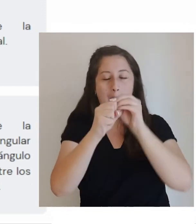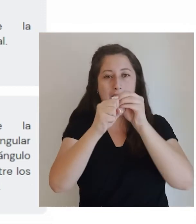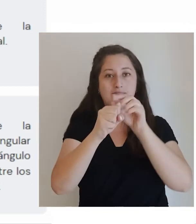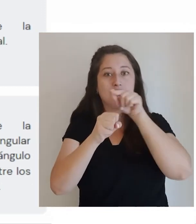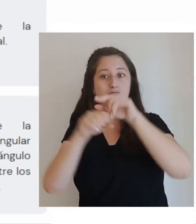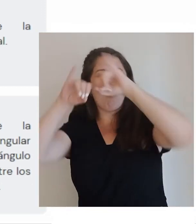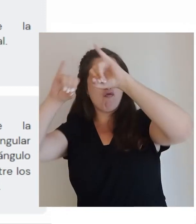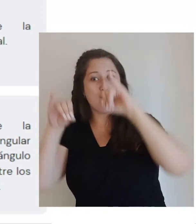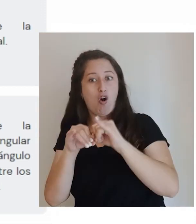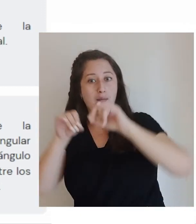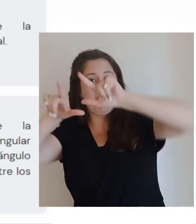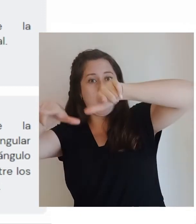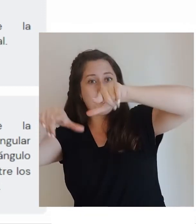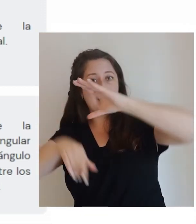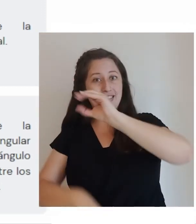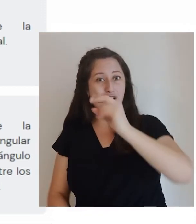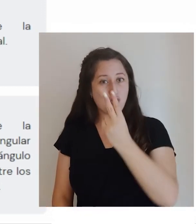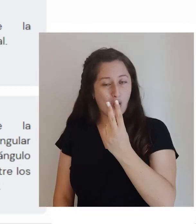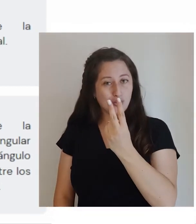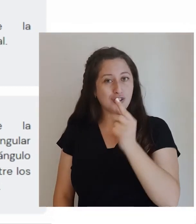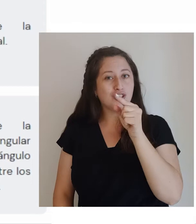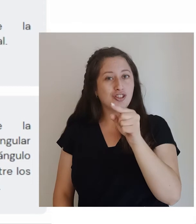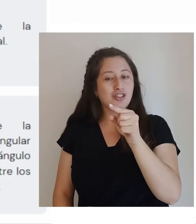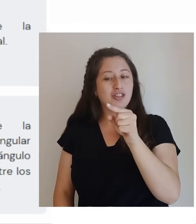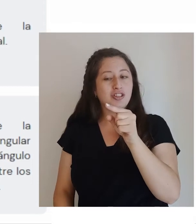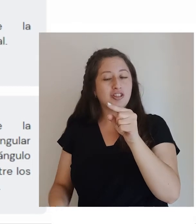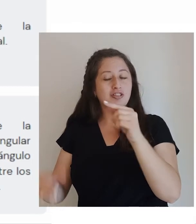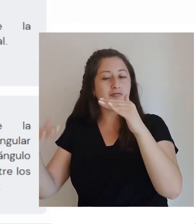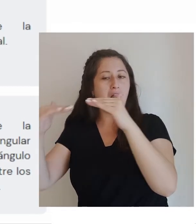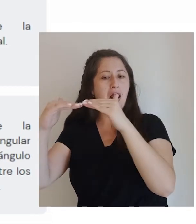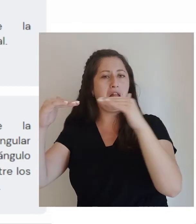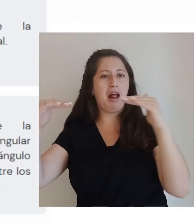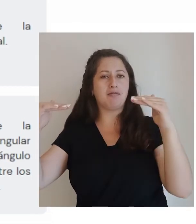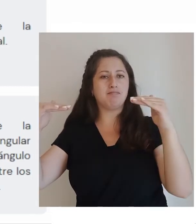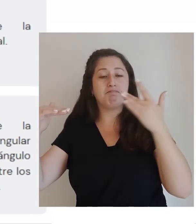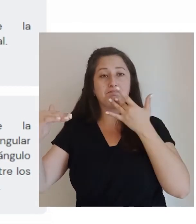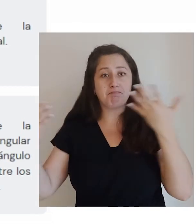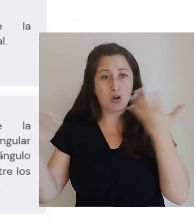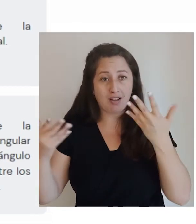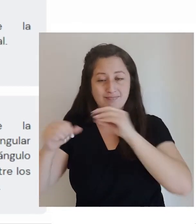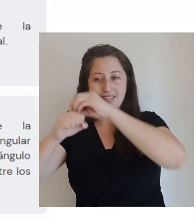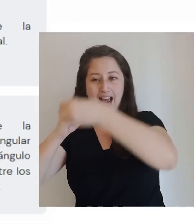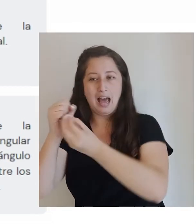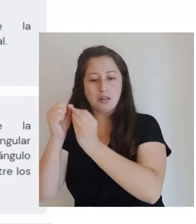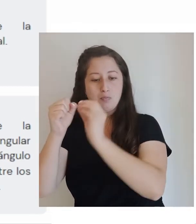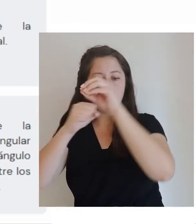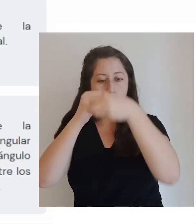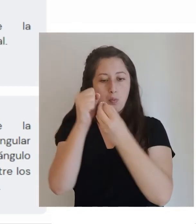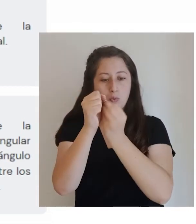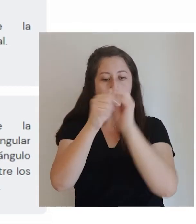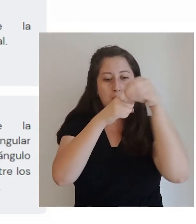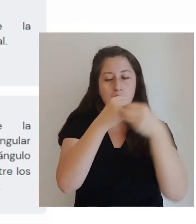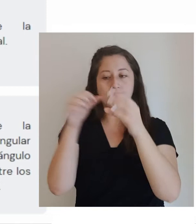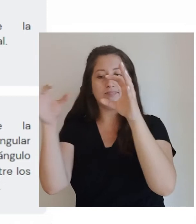La geometría de la molécula de dióxido de carbono es lineal. Todos los átomos están uno detrás de